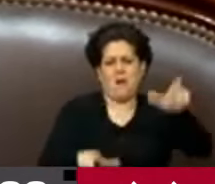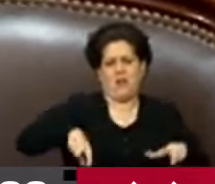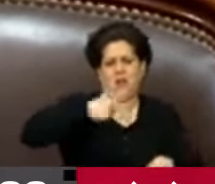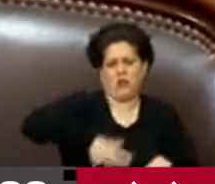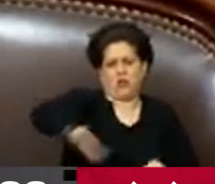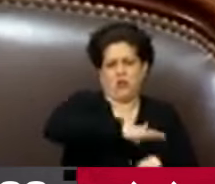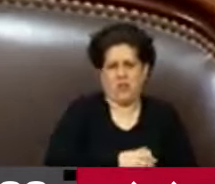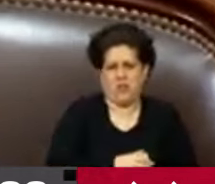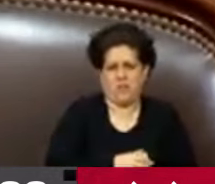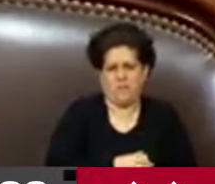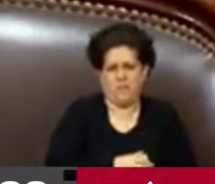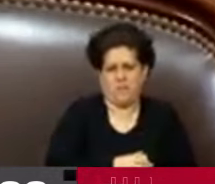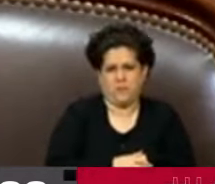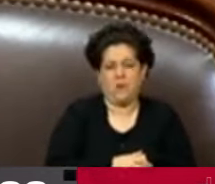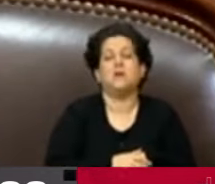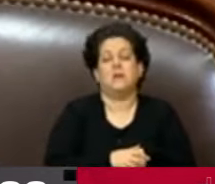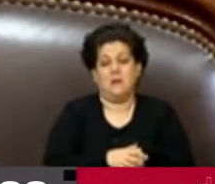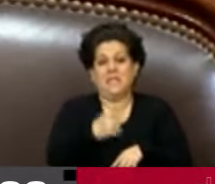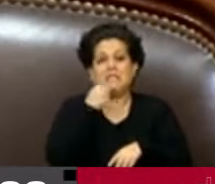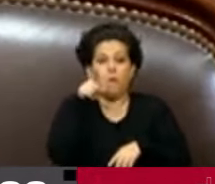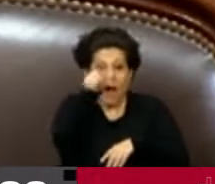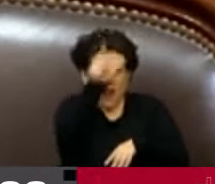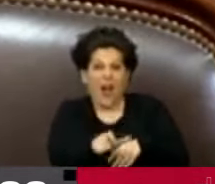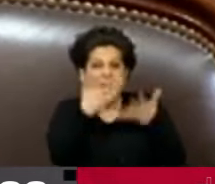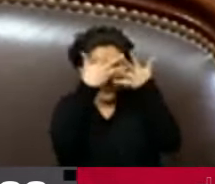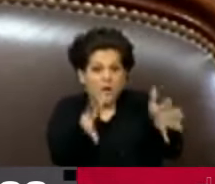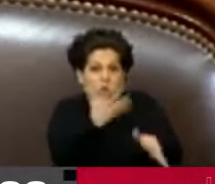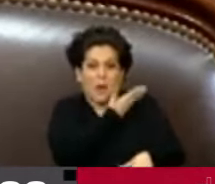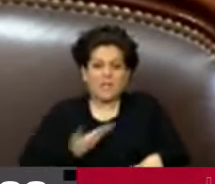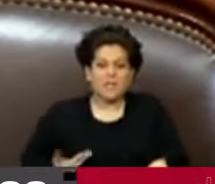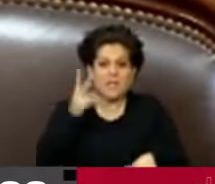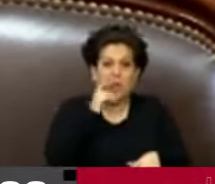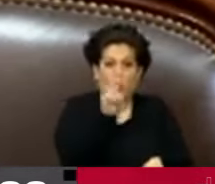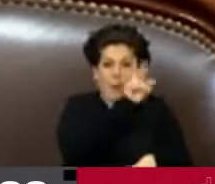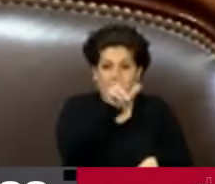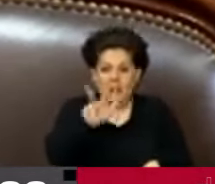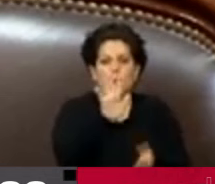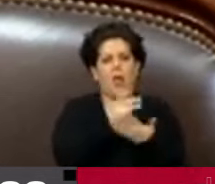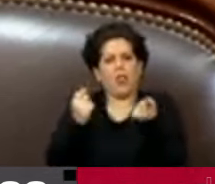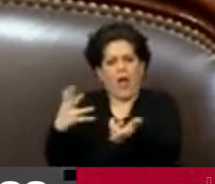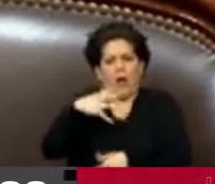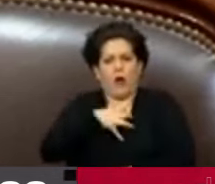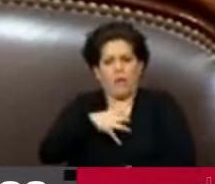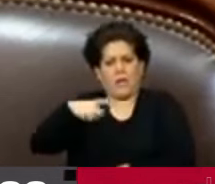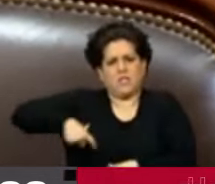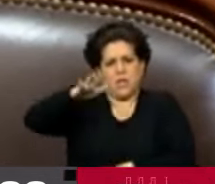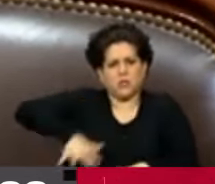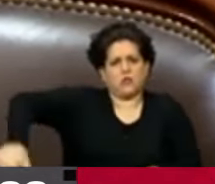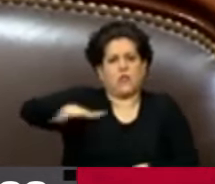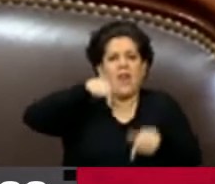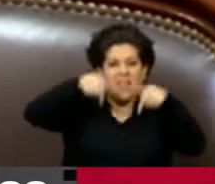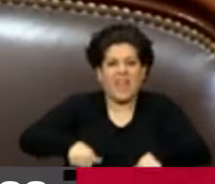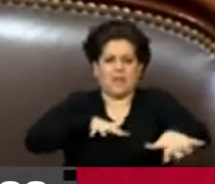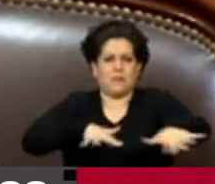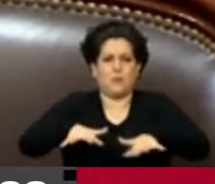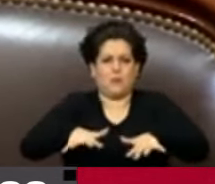país. Sería una señal que estaría necesitando la sociedad para tener la confianza y la previsión que este contexto